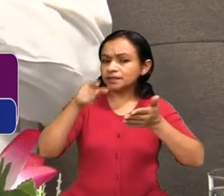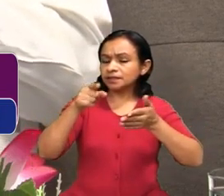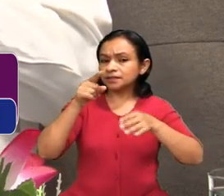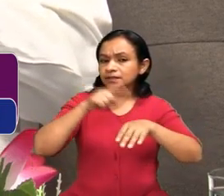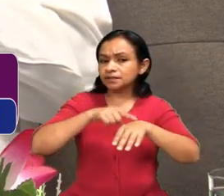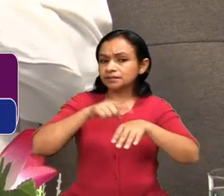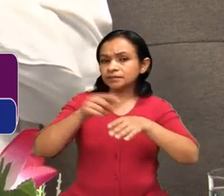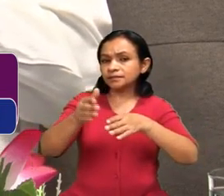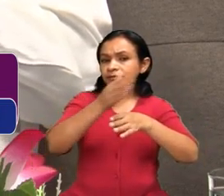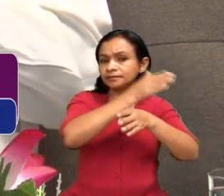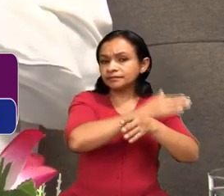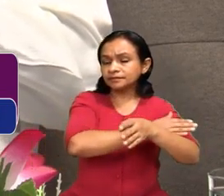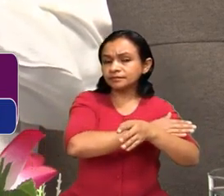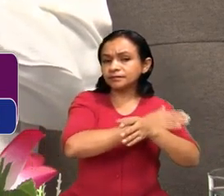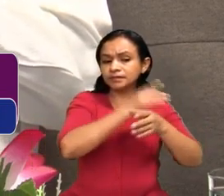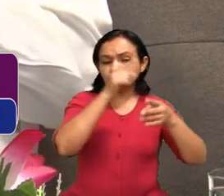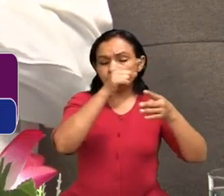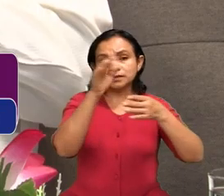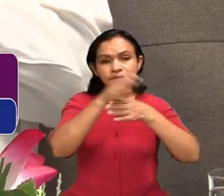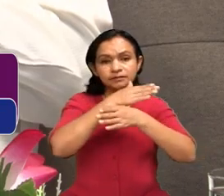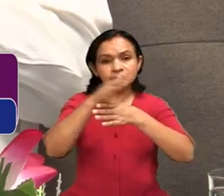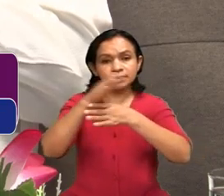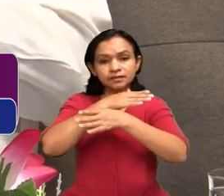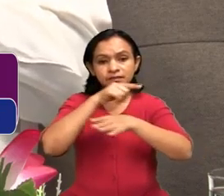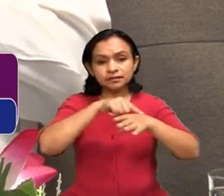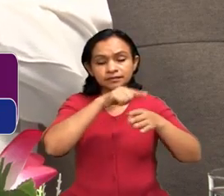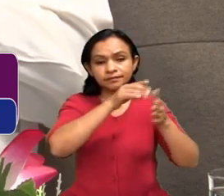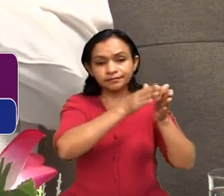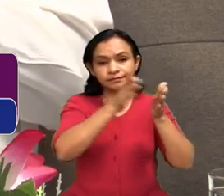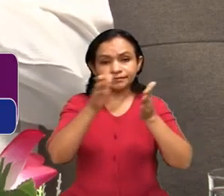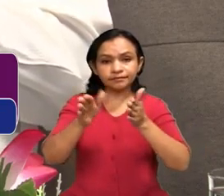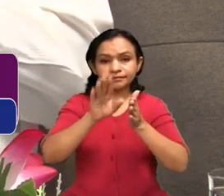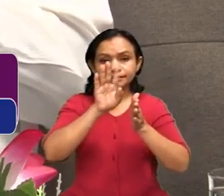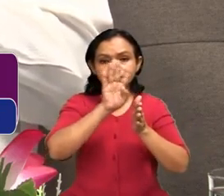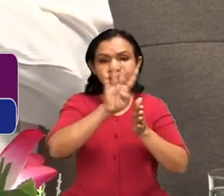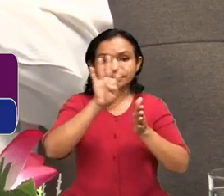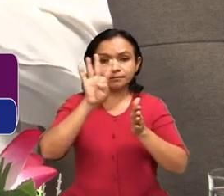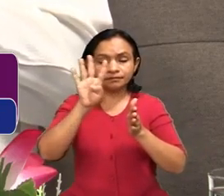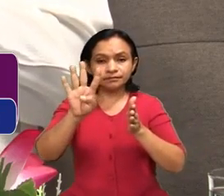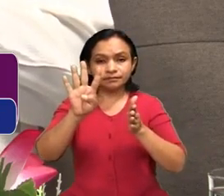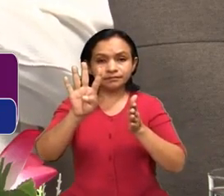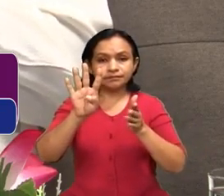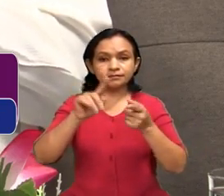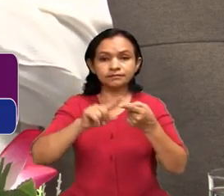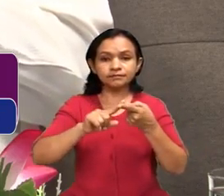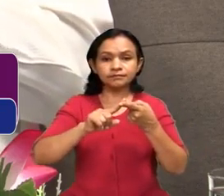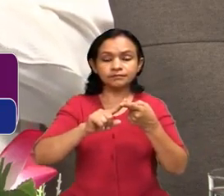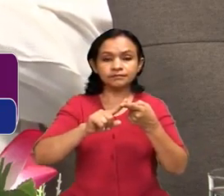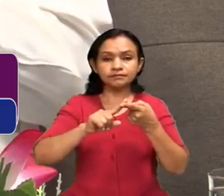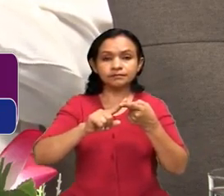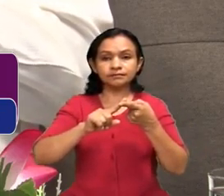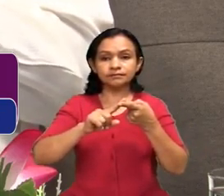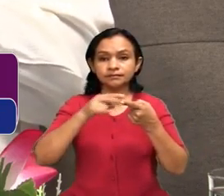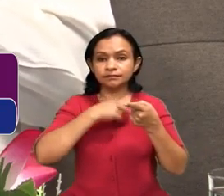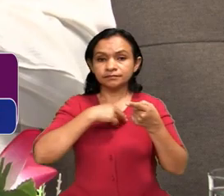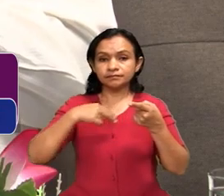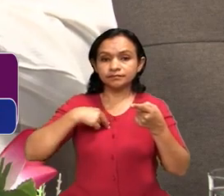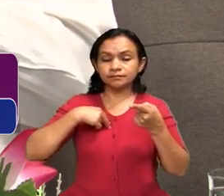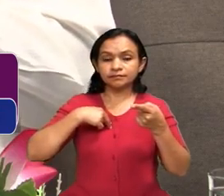hubo varios momentos, pues. El primero fue en el 44, cuando el PLI, que se forma